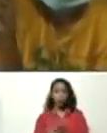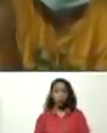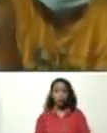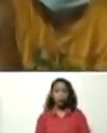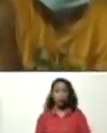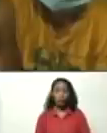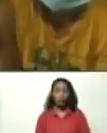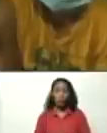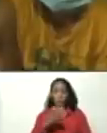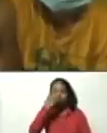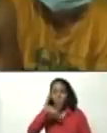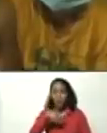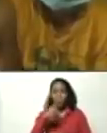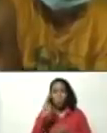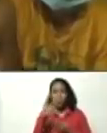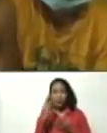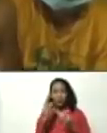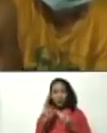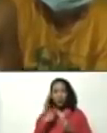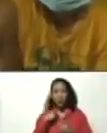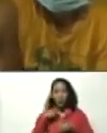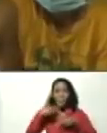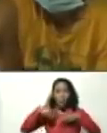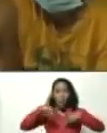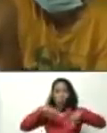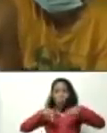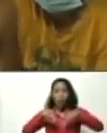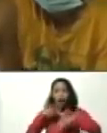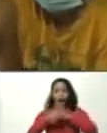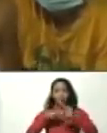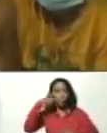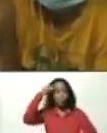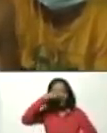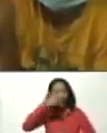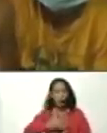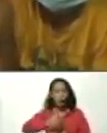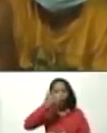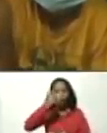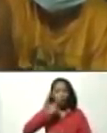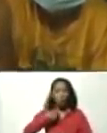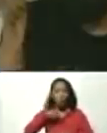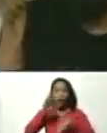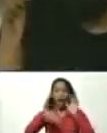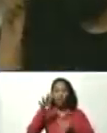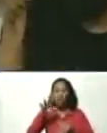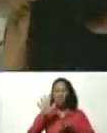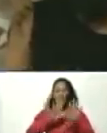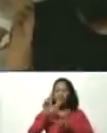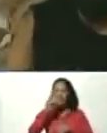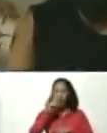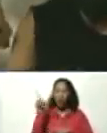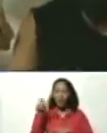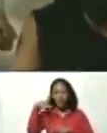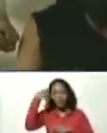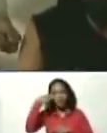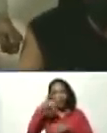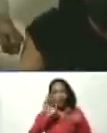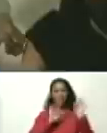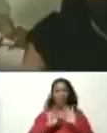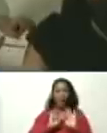Los Mangos, bastante lo caminé. Hacíamos cineclub, yo tenía 14, 15 años, cineclub,